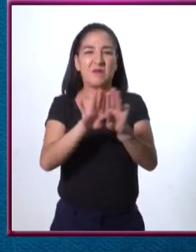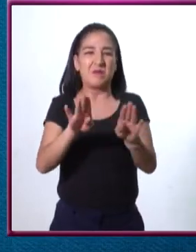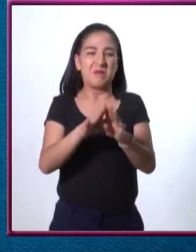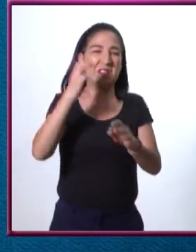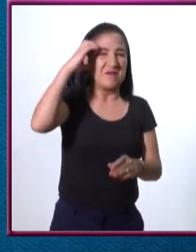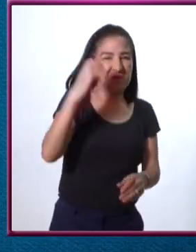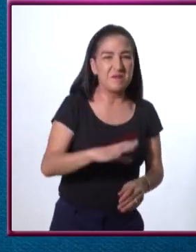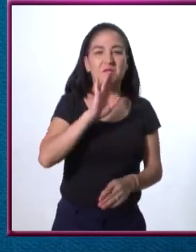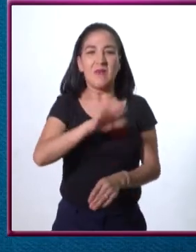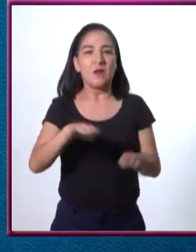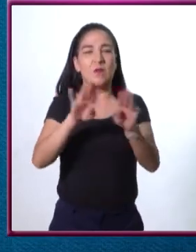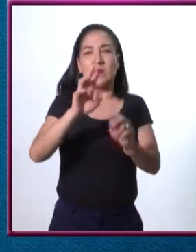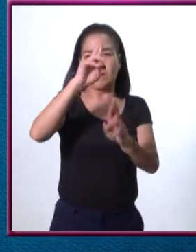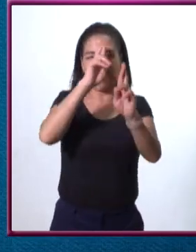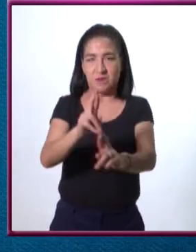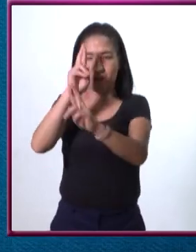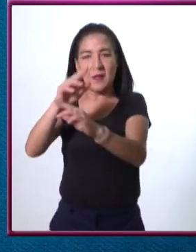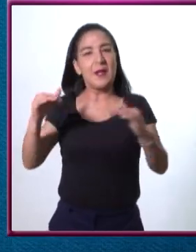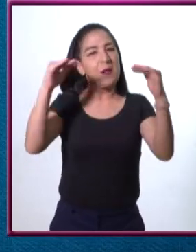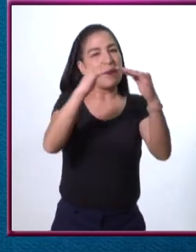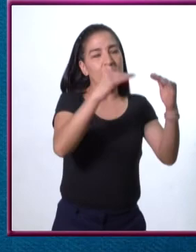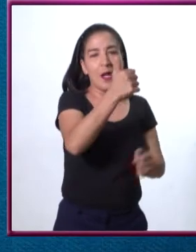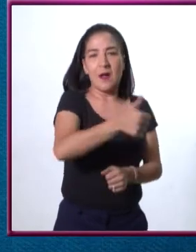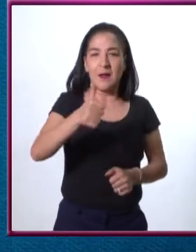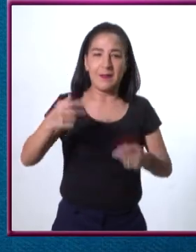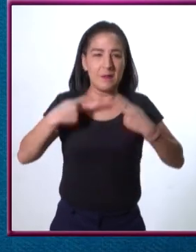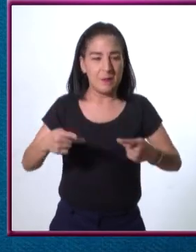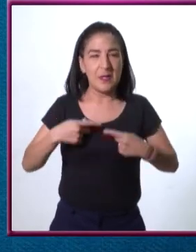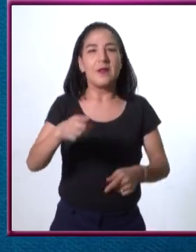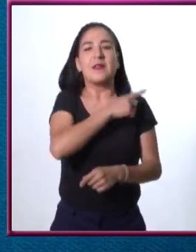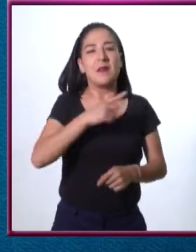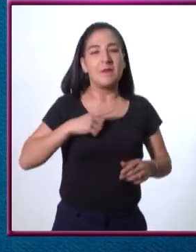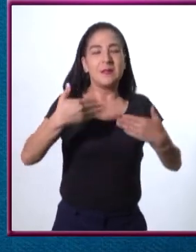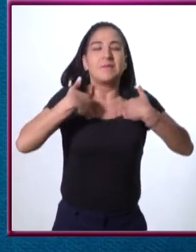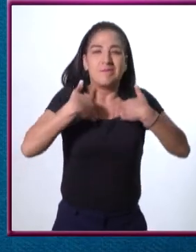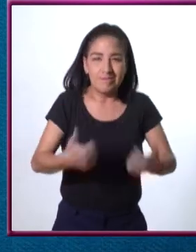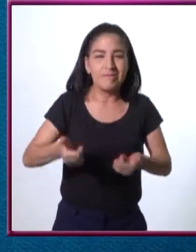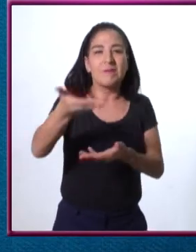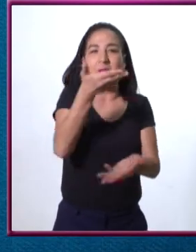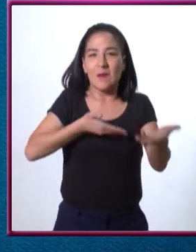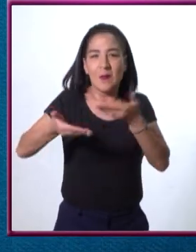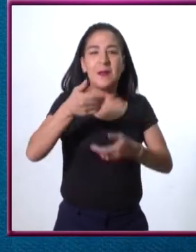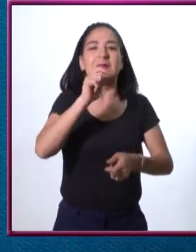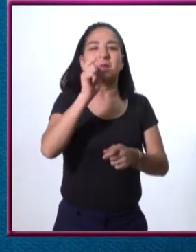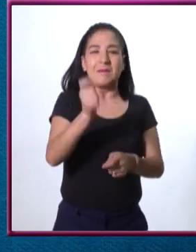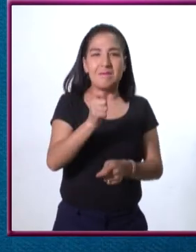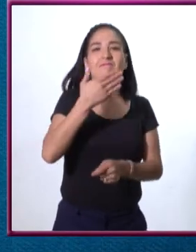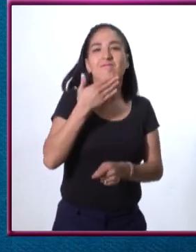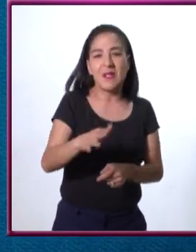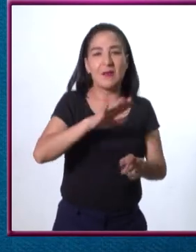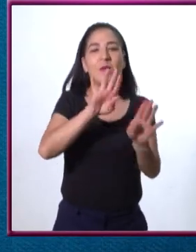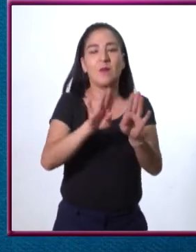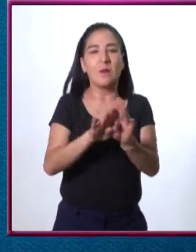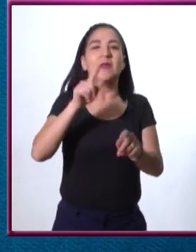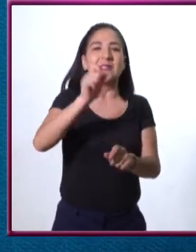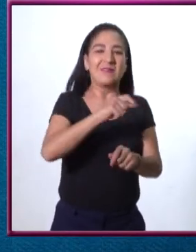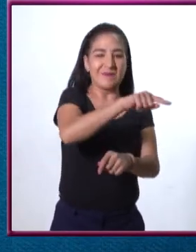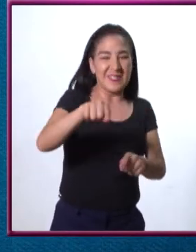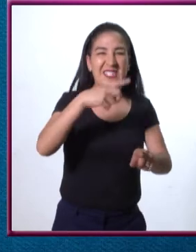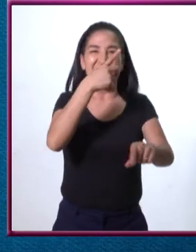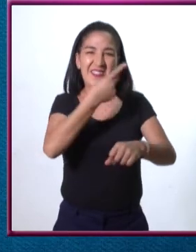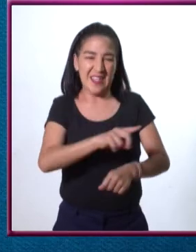la dignidad y equidad de cada persona, construye comprensión y promueve armonía social a través de la sanación de las víctimas,